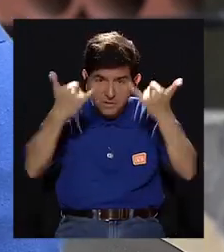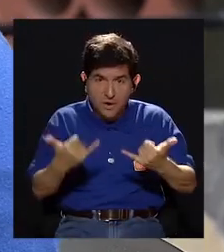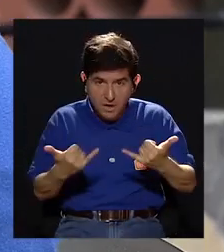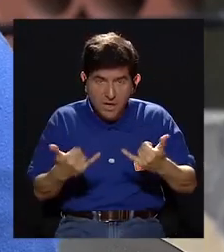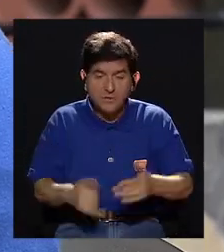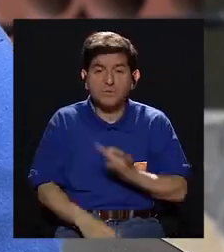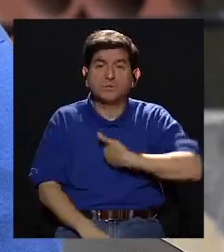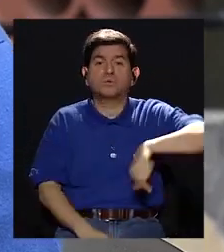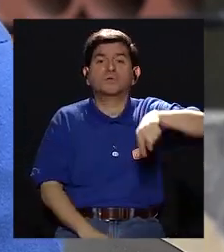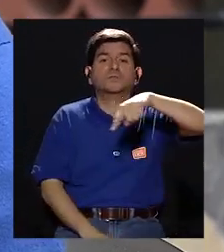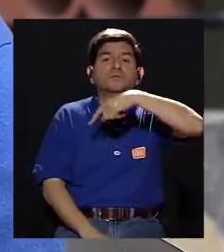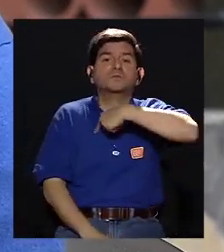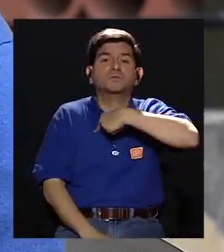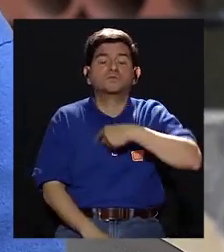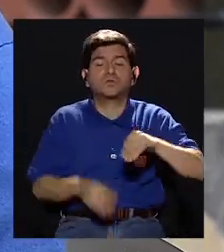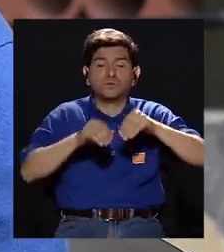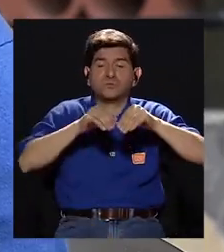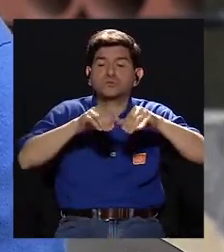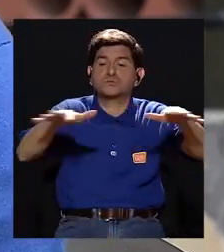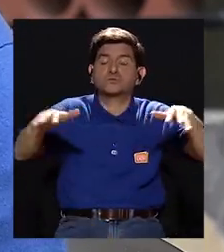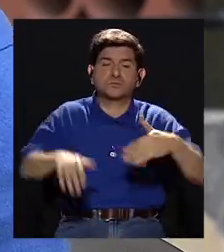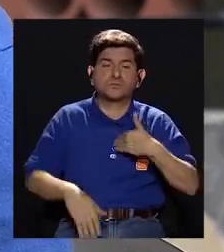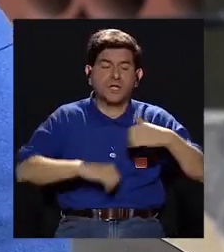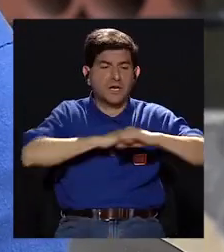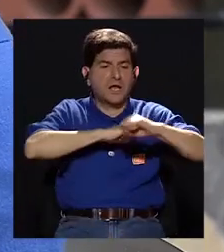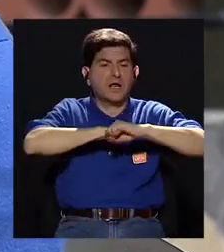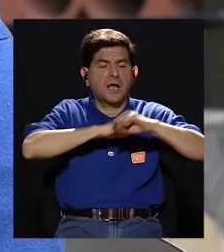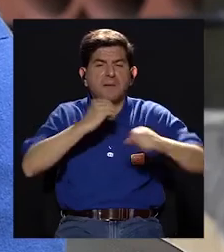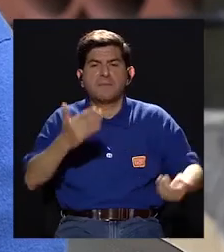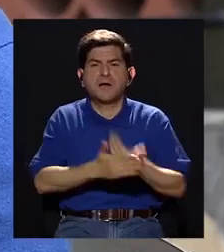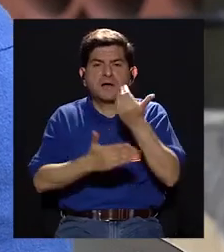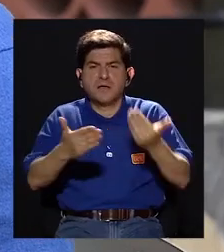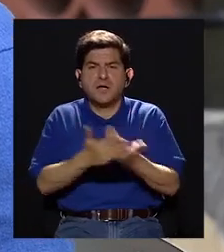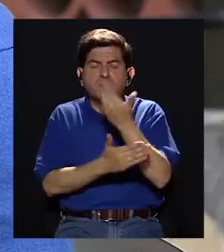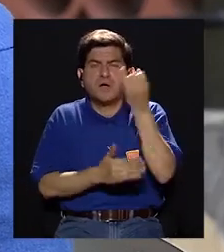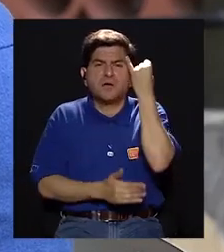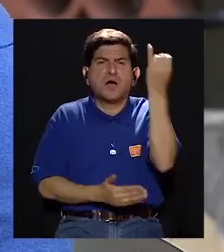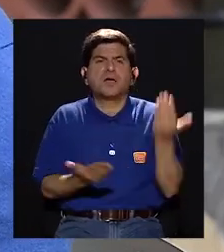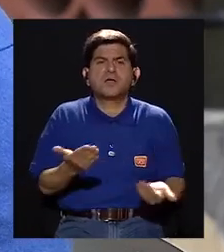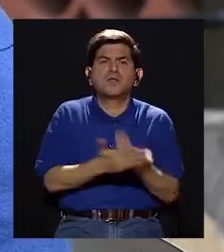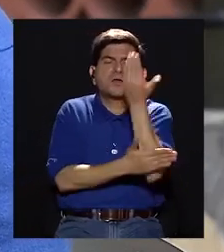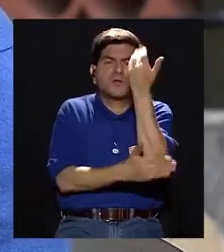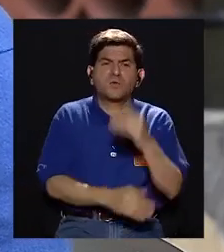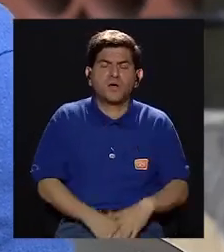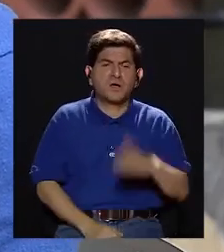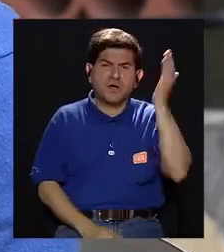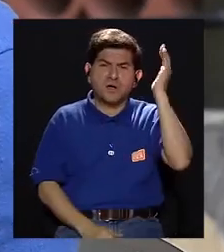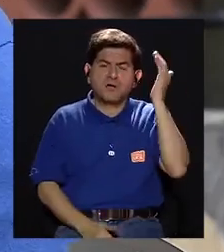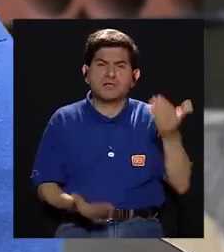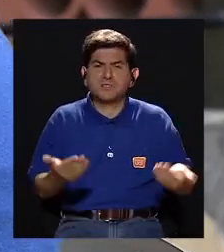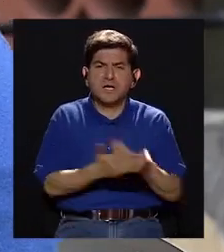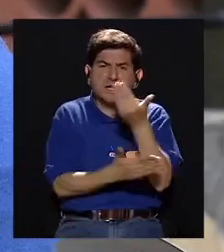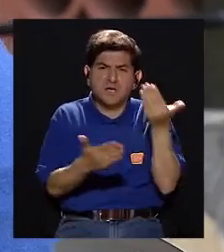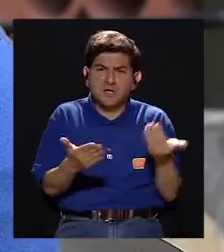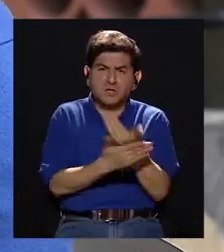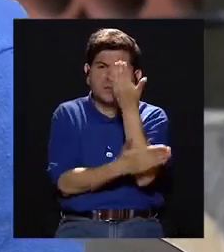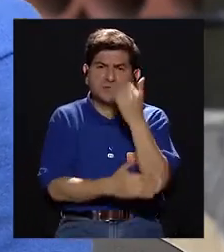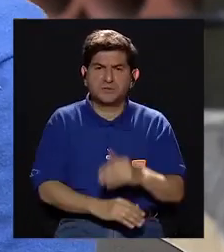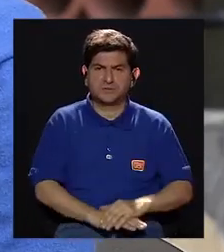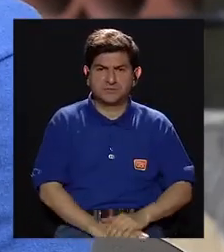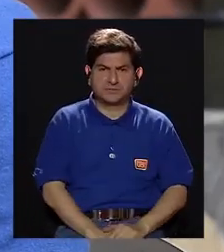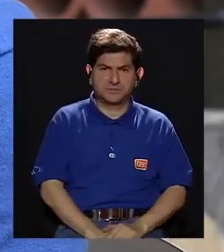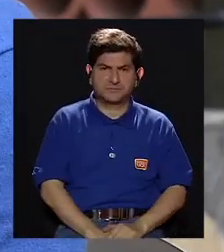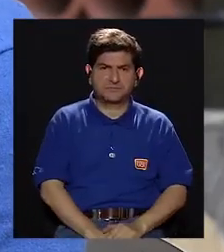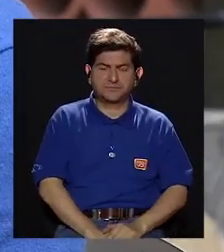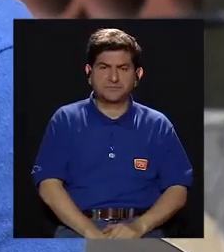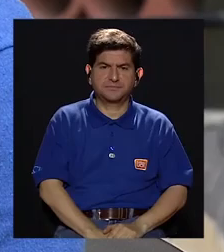este momento es en un momento en el que estamos expandiéndonos. Tenemos campañas nuevas, tenemos ideas nuevas, tenemos charlas nuevas.